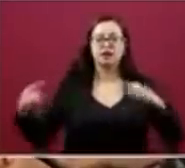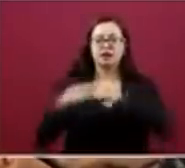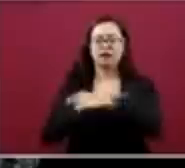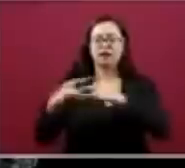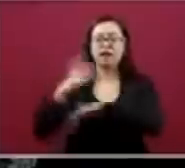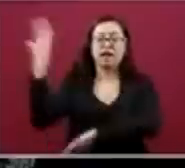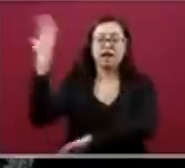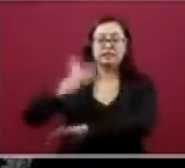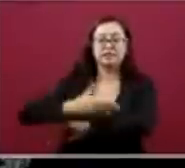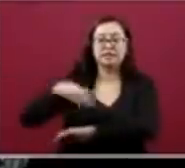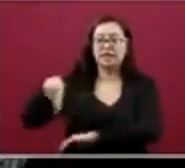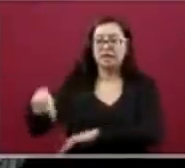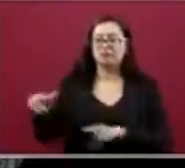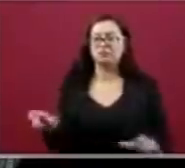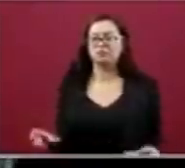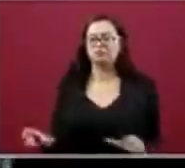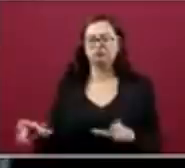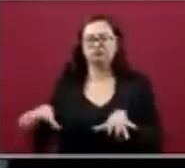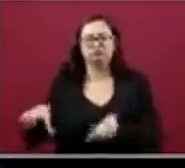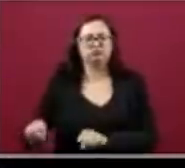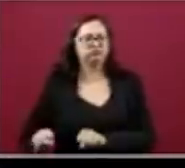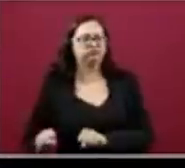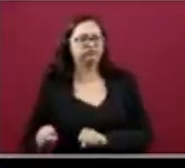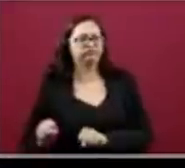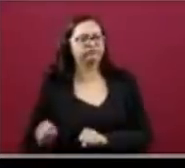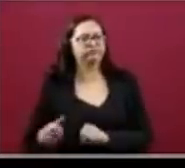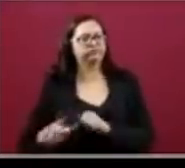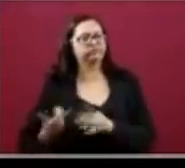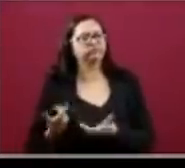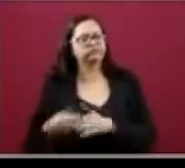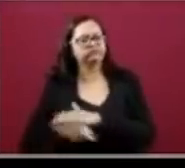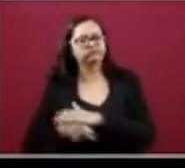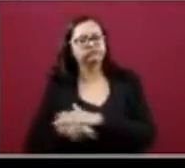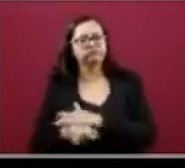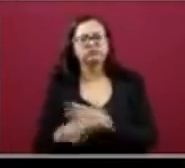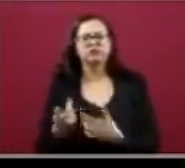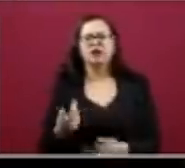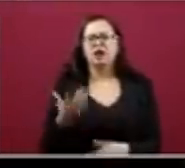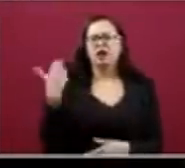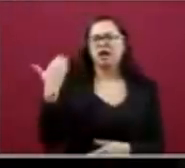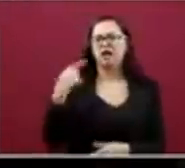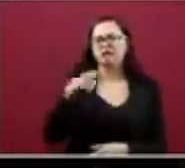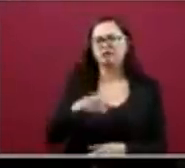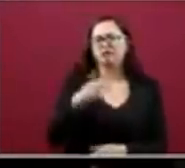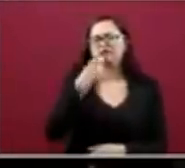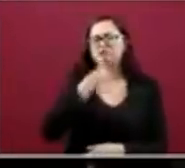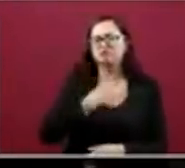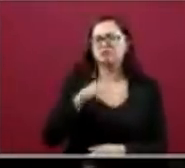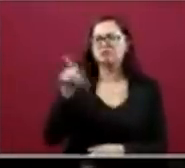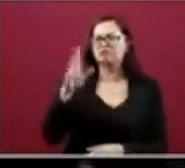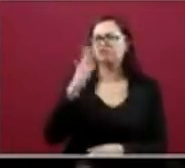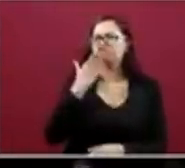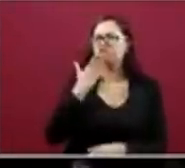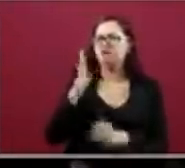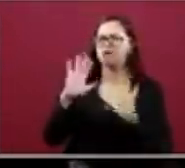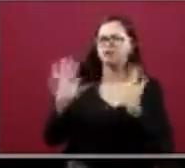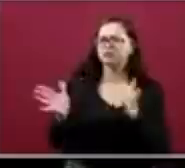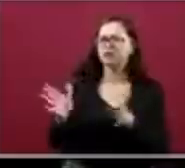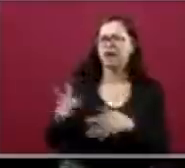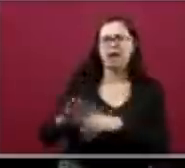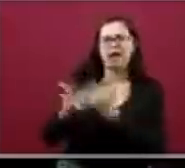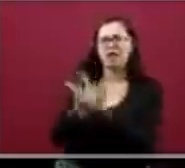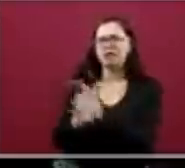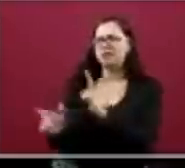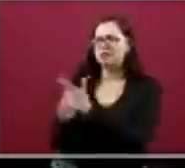Durazo, dijo durante la gira que ya habían quedado liberadas las casetas en Sonora, pero de seis todavía